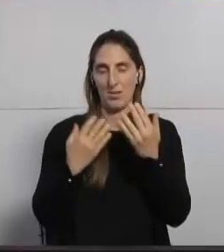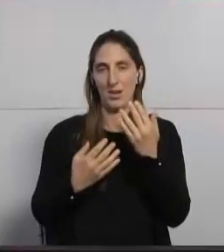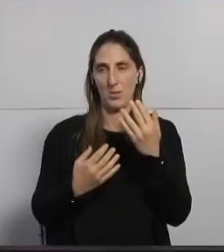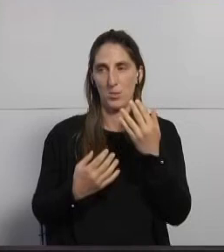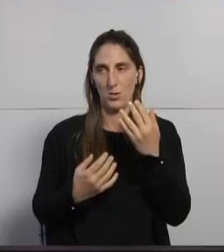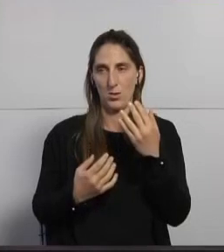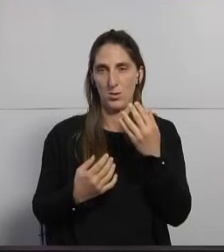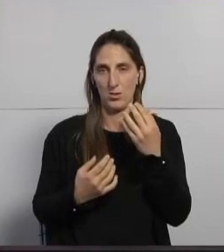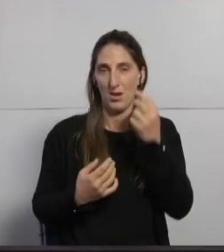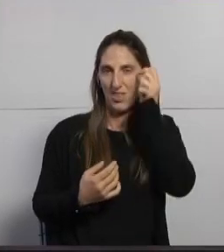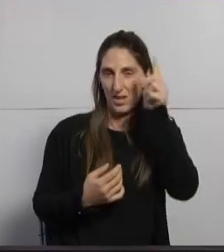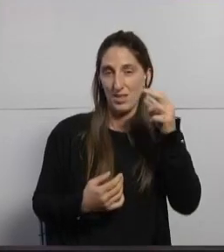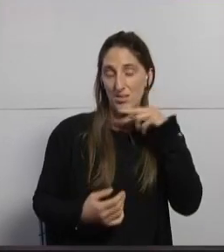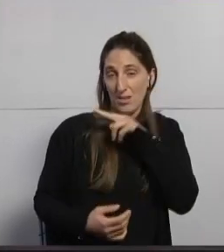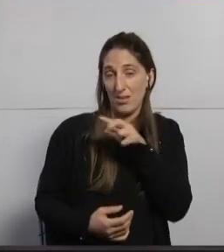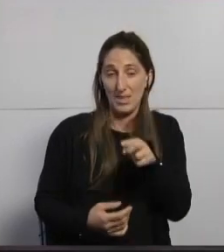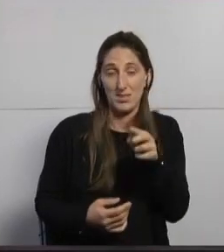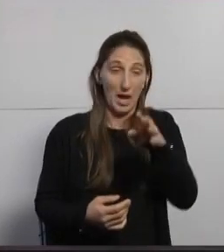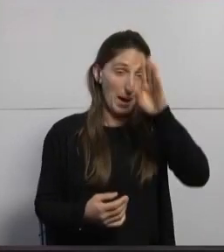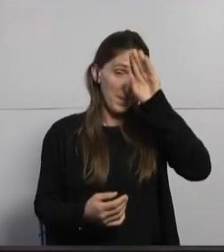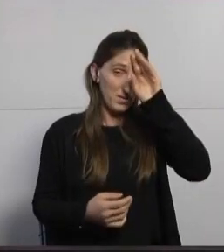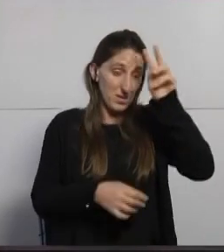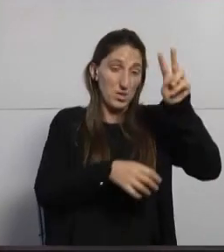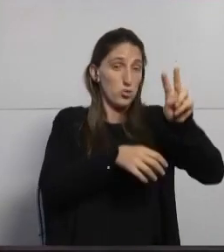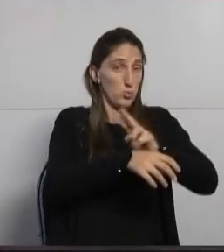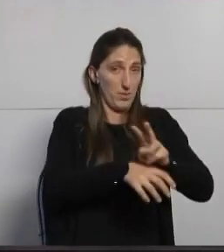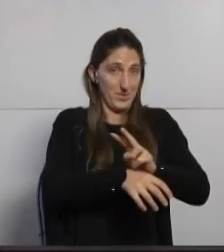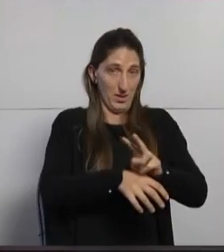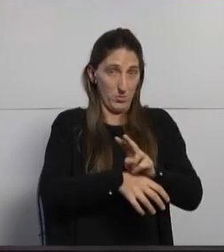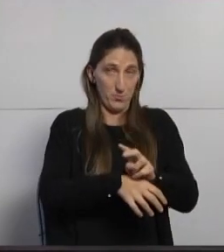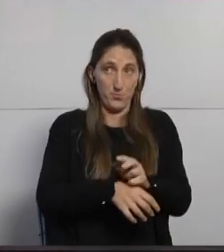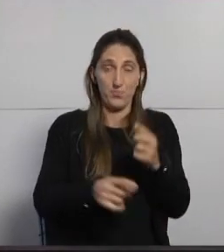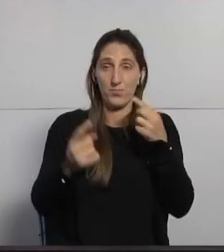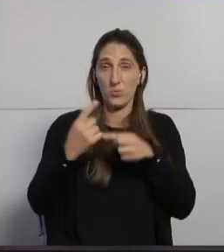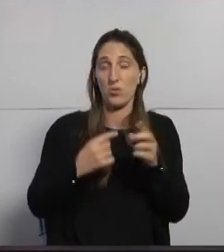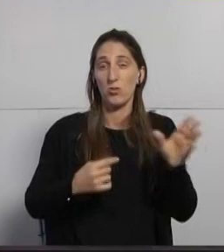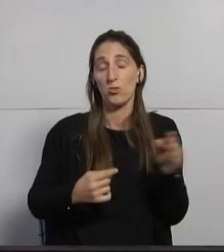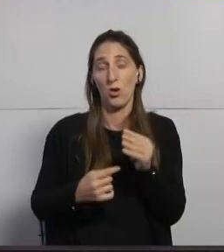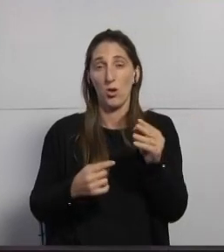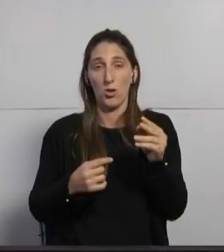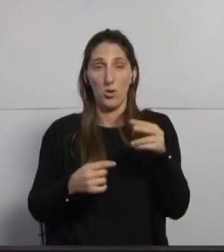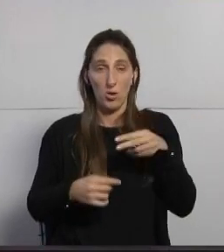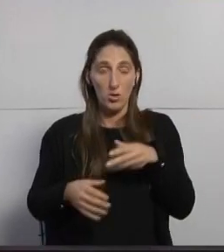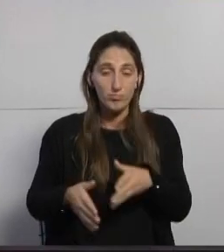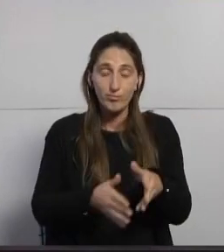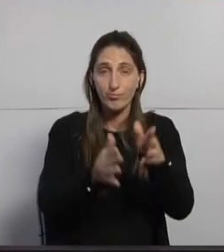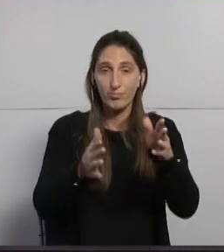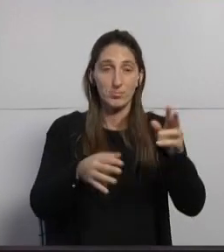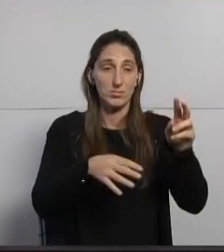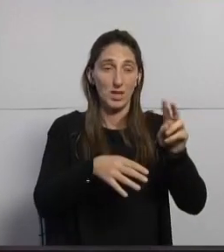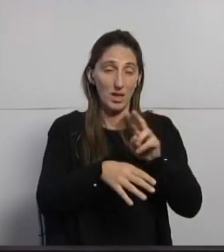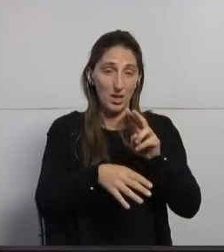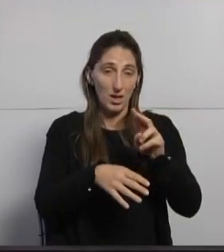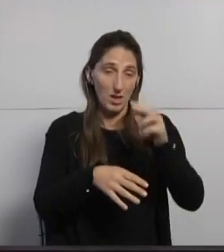artificial tiene que ver con aprendizaje supervisado. Entonces, de todo el camino, ¿no? Inteligencia artificial